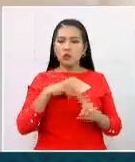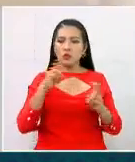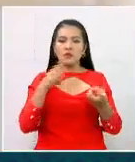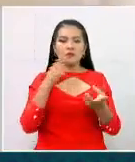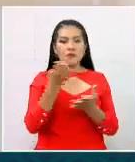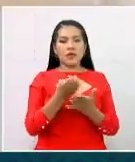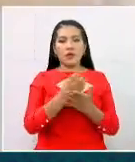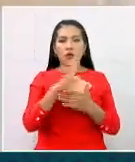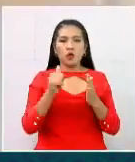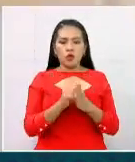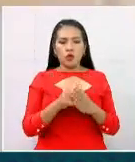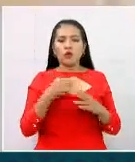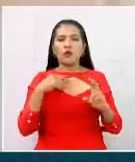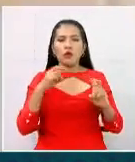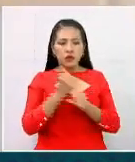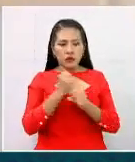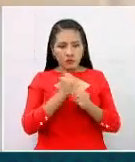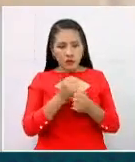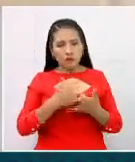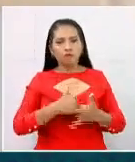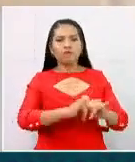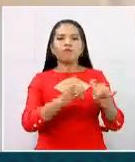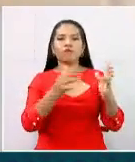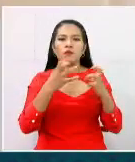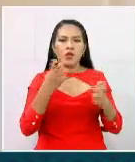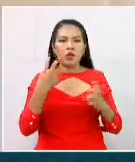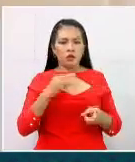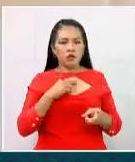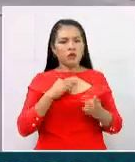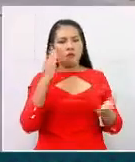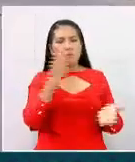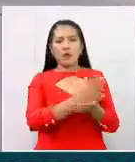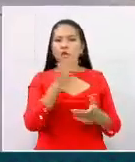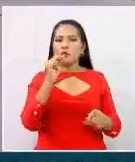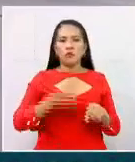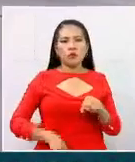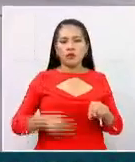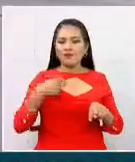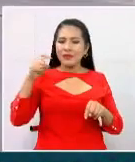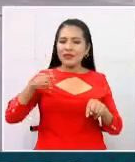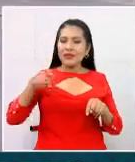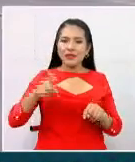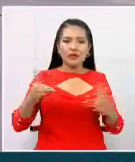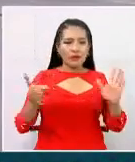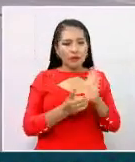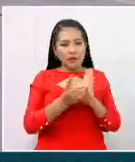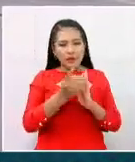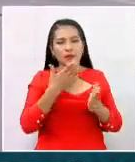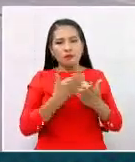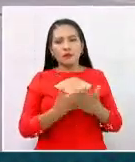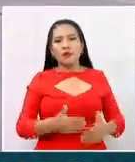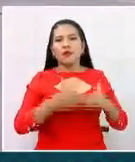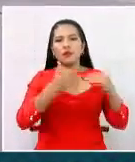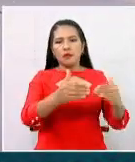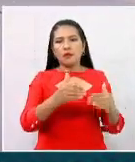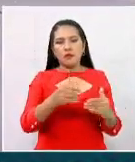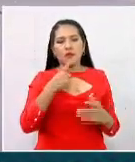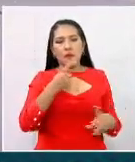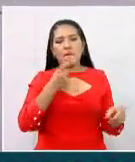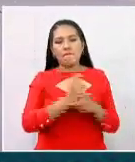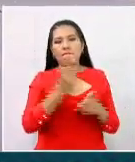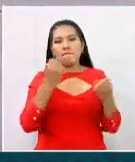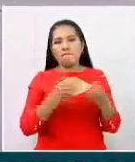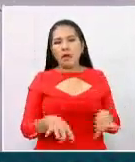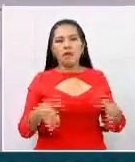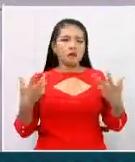realizar con acciones que son de decisiones extremas que perjudican el desarrollo económico de nuestro departamento y de nuestro